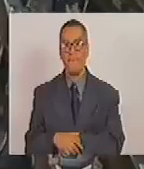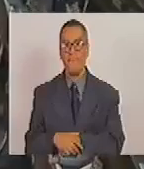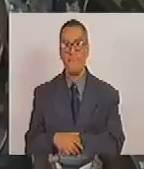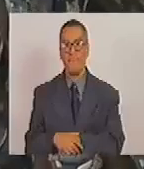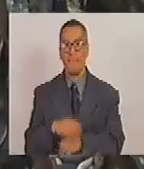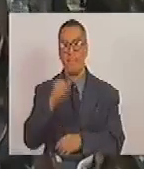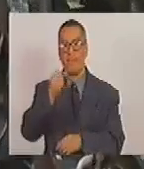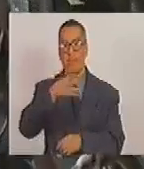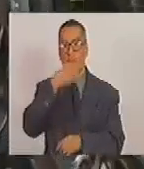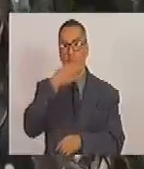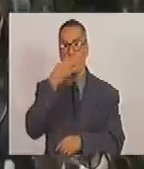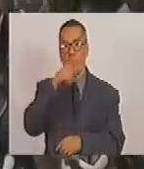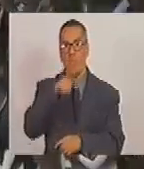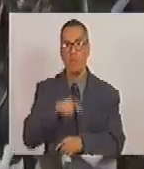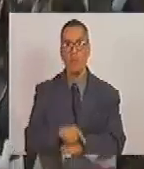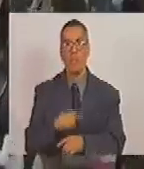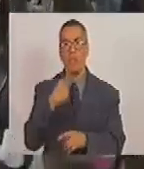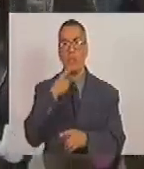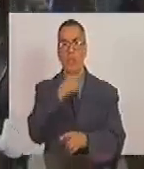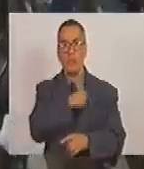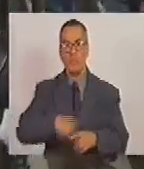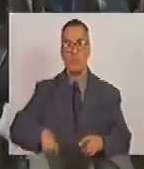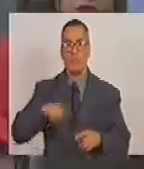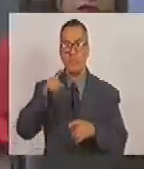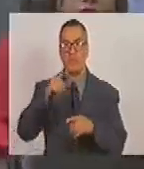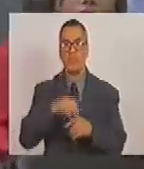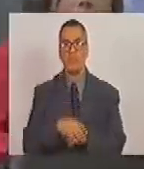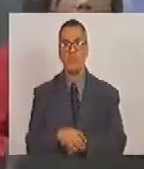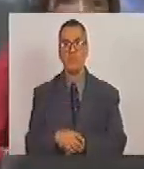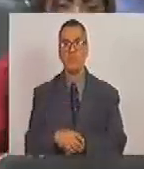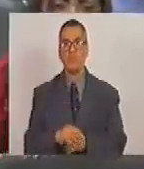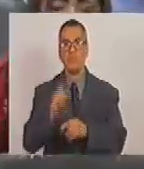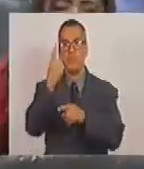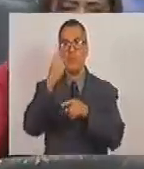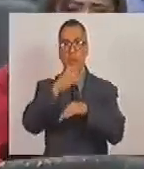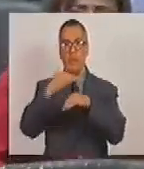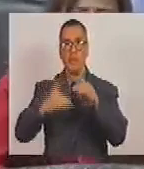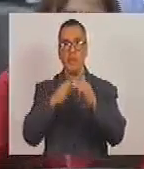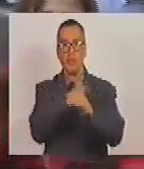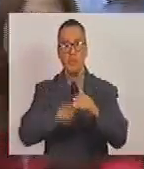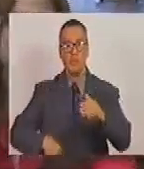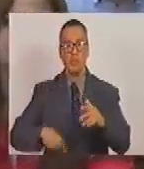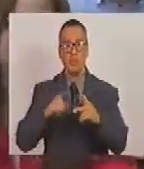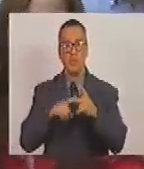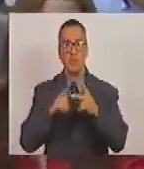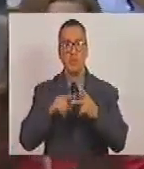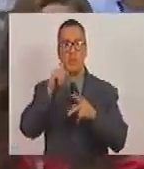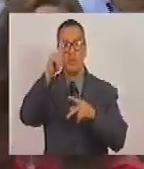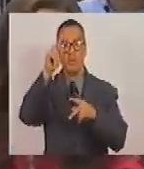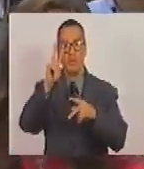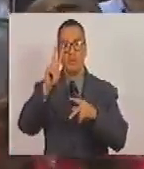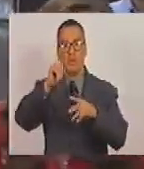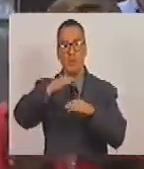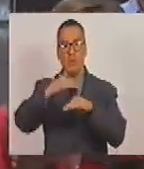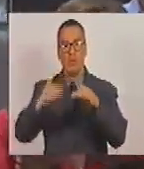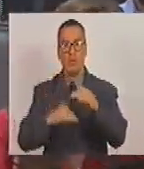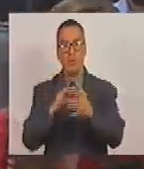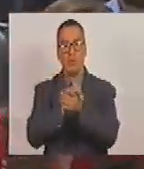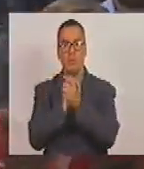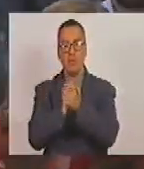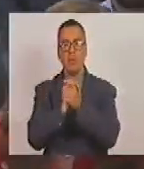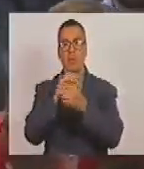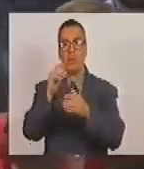Buenas tardes, ciudadano presidente, primer vicepresidente, segunda vicepresidenta y